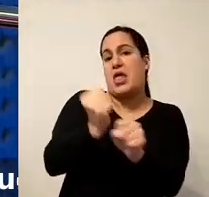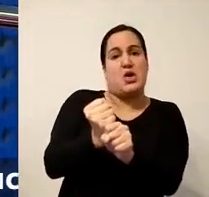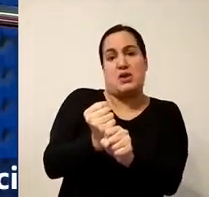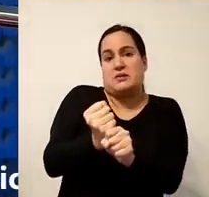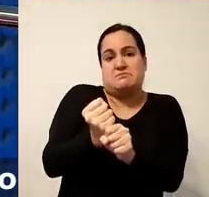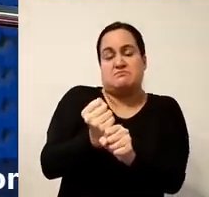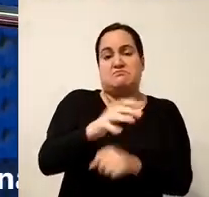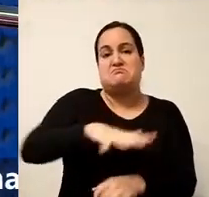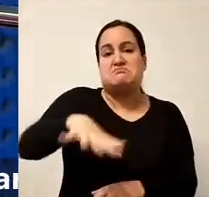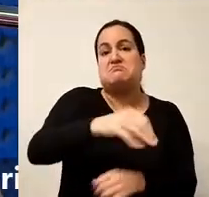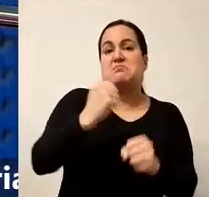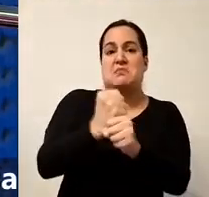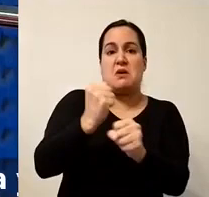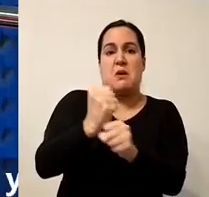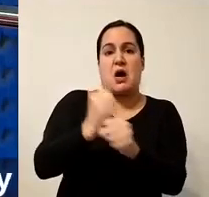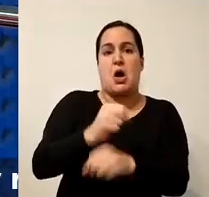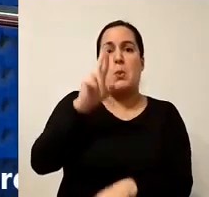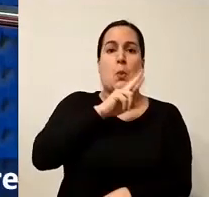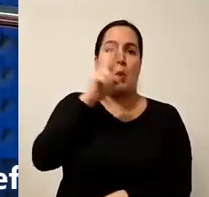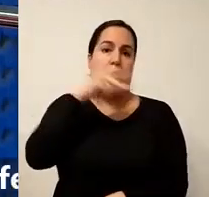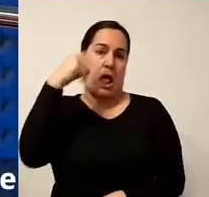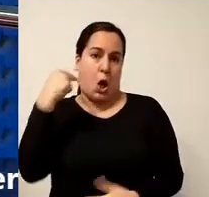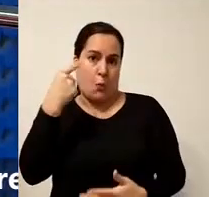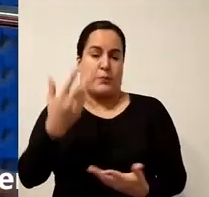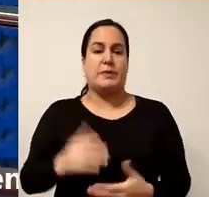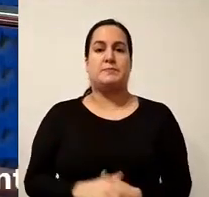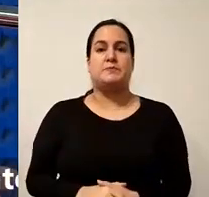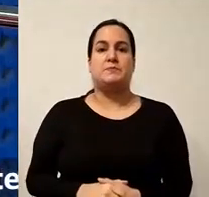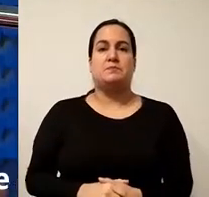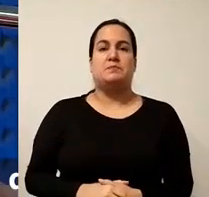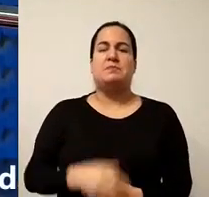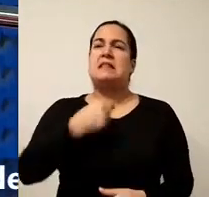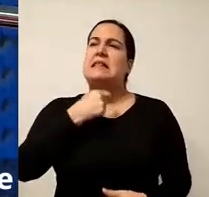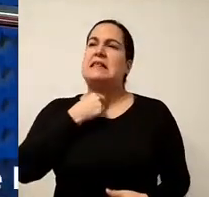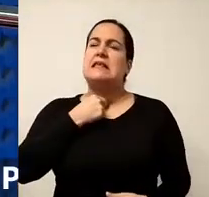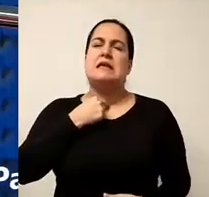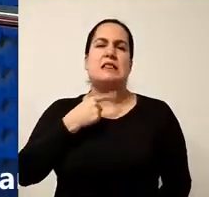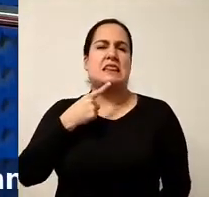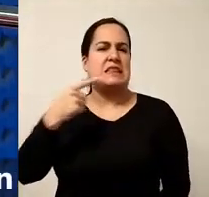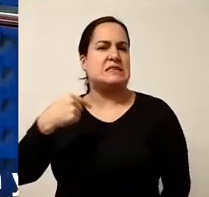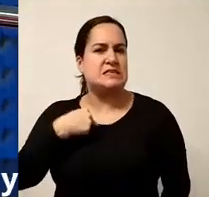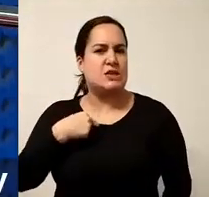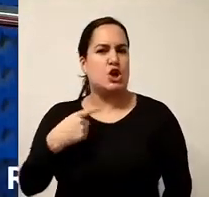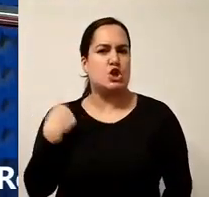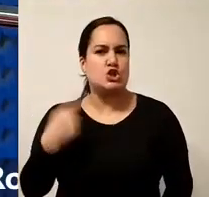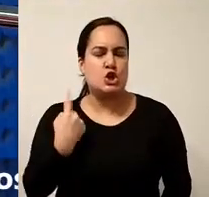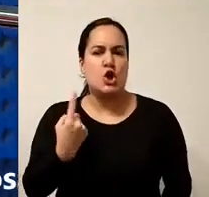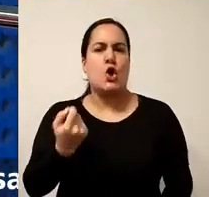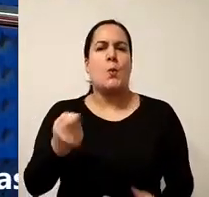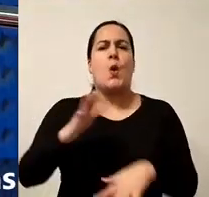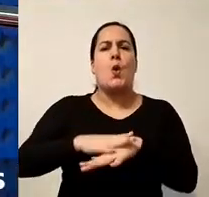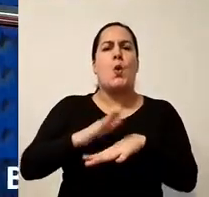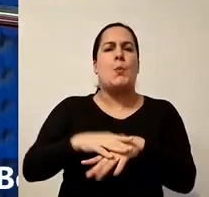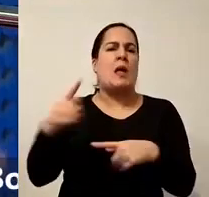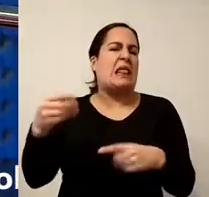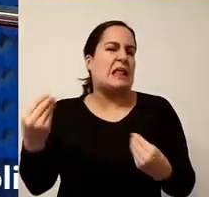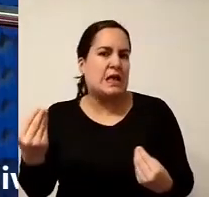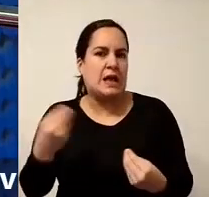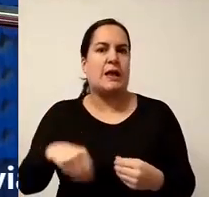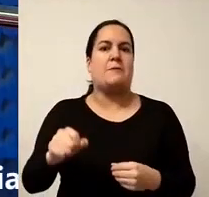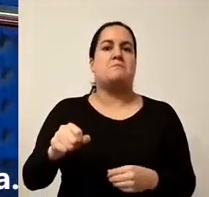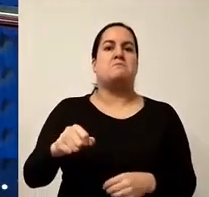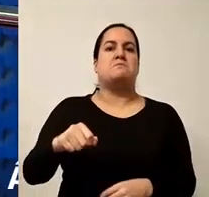necesidad del socialismo en américa latina vemos de